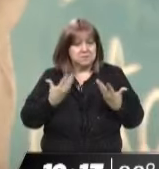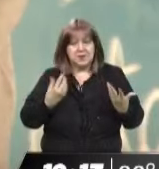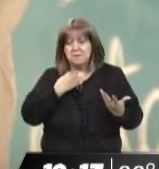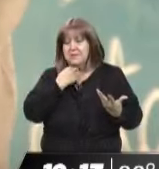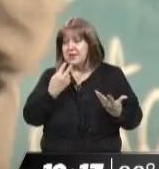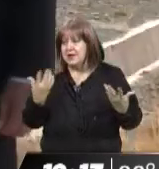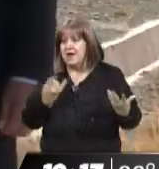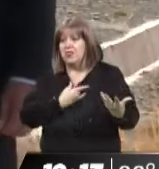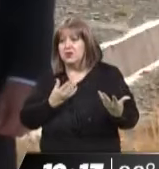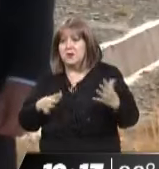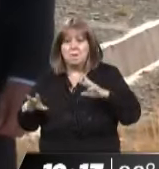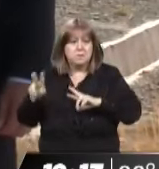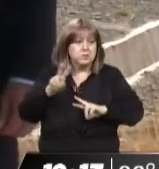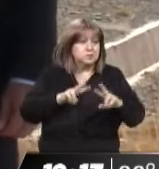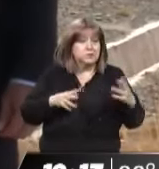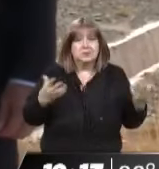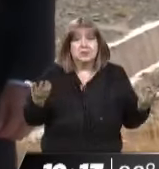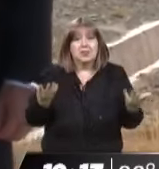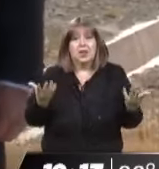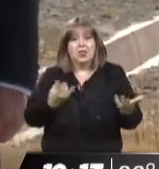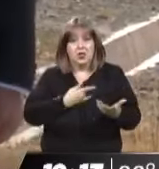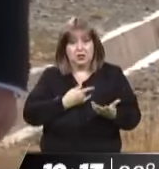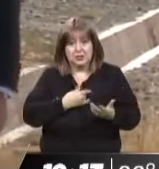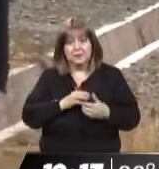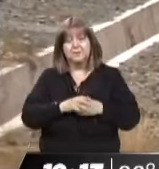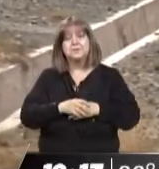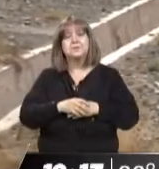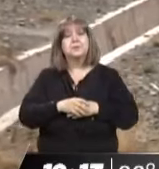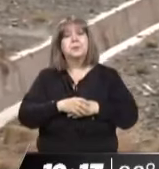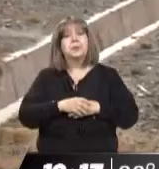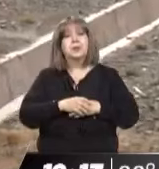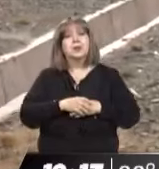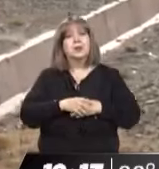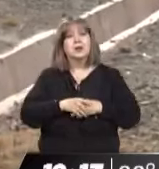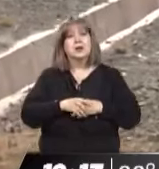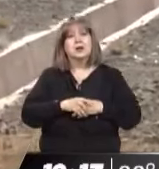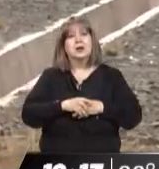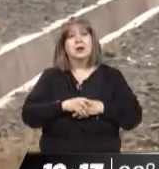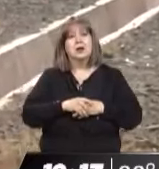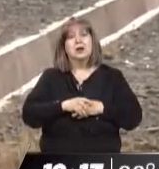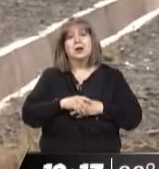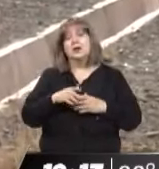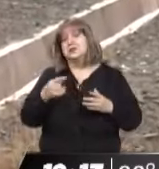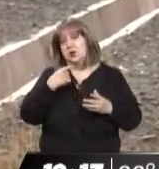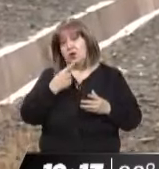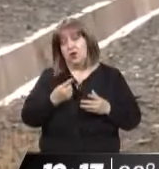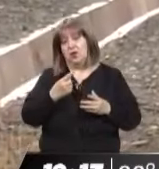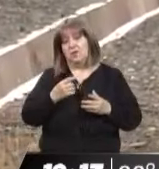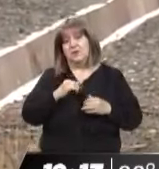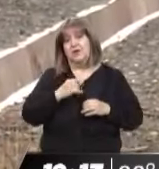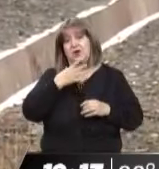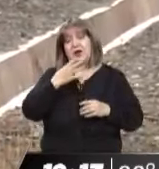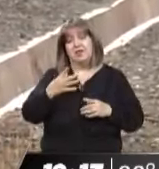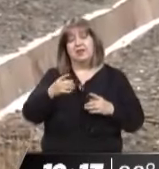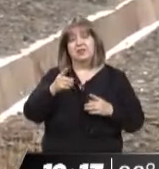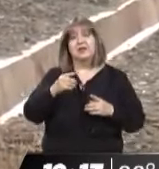estoy desesperada. Había un contexto desfavorable, que en el círculo que estaba, con